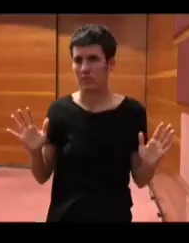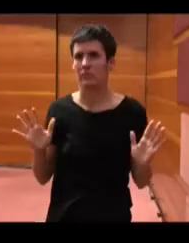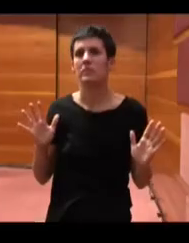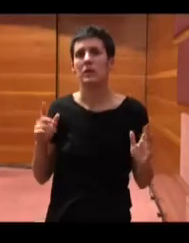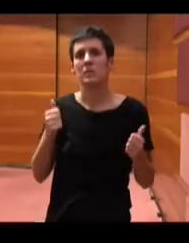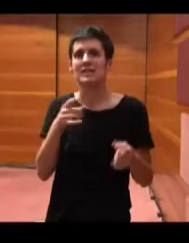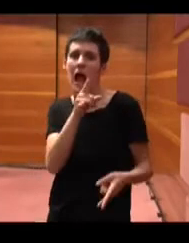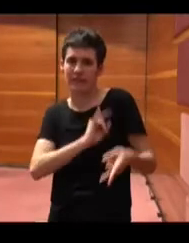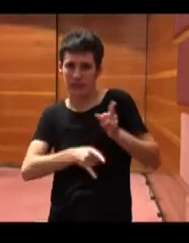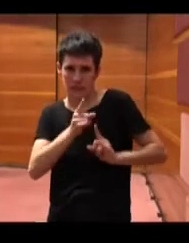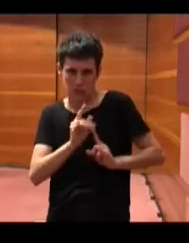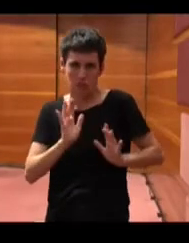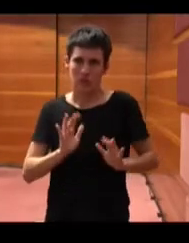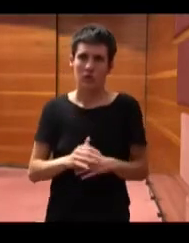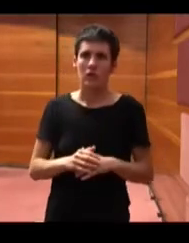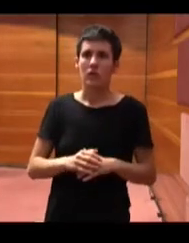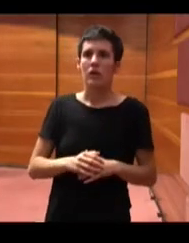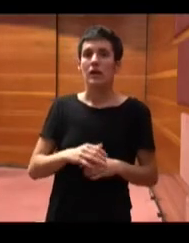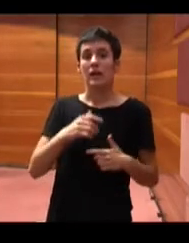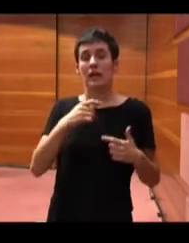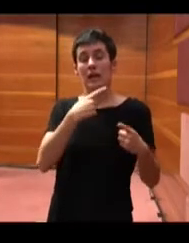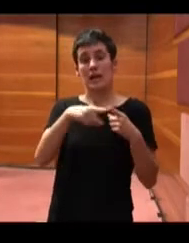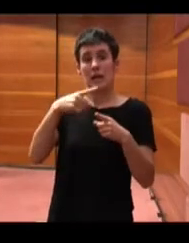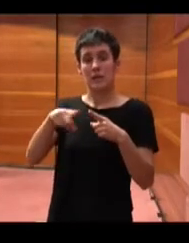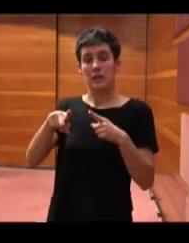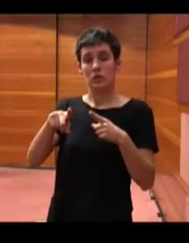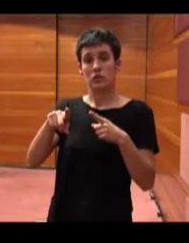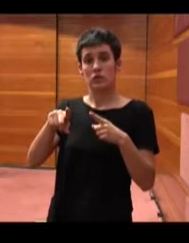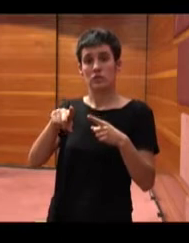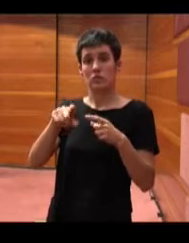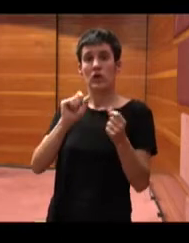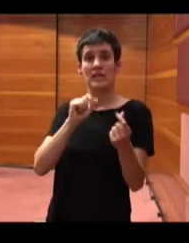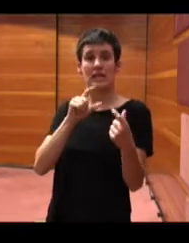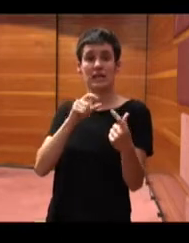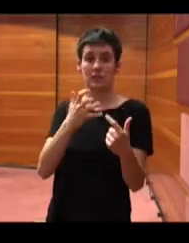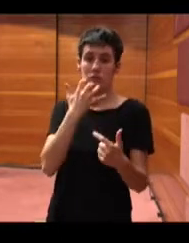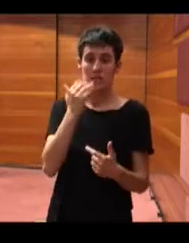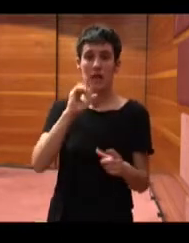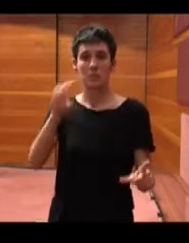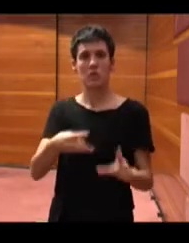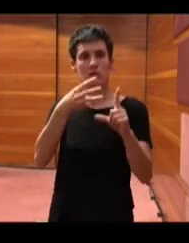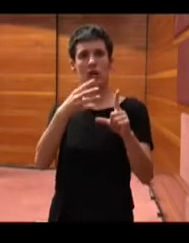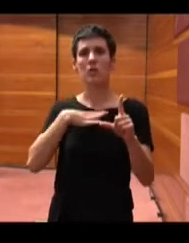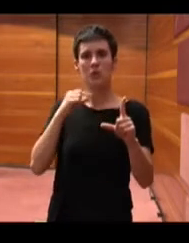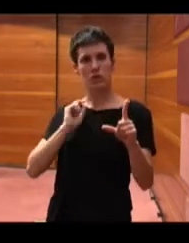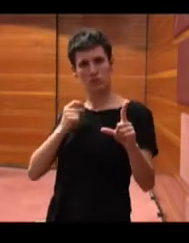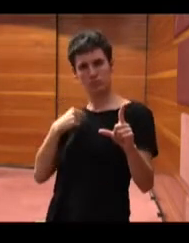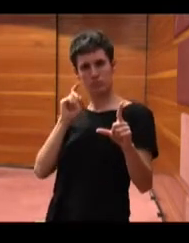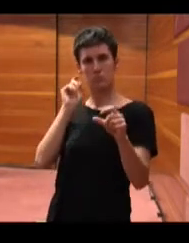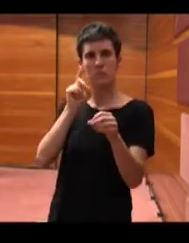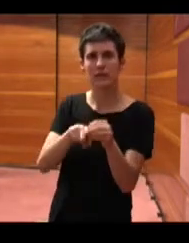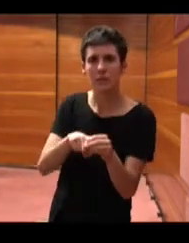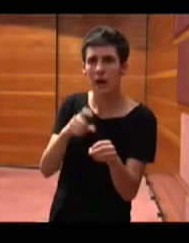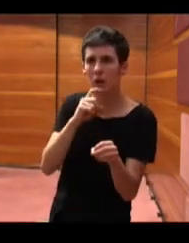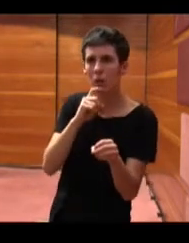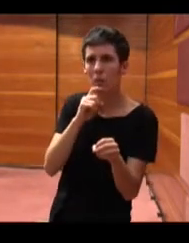Atractivo. Bien, elementos interactivos. Si tengo un portal en el que puedo jugar con él y ver las